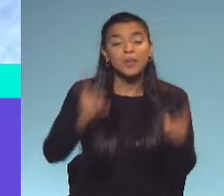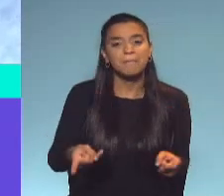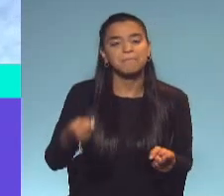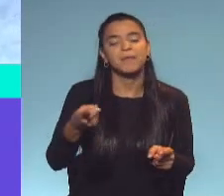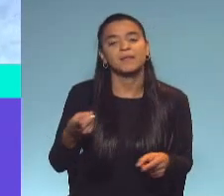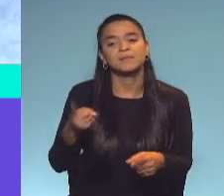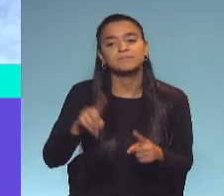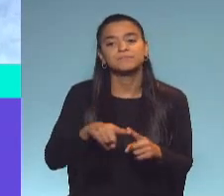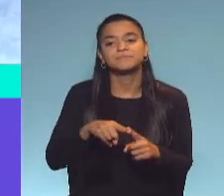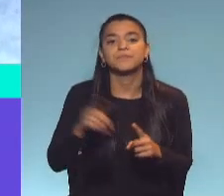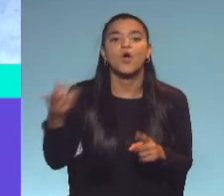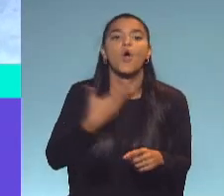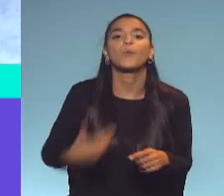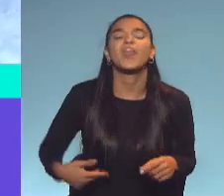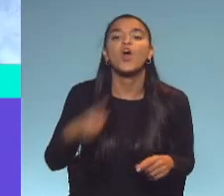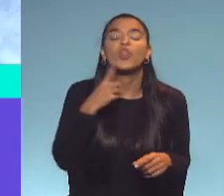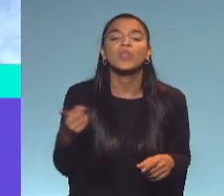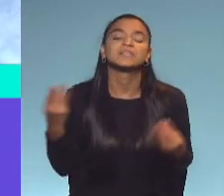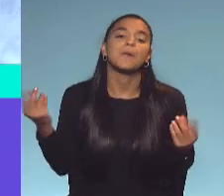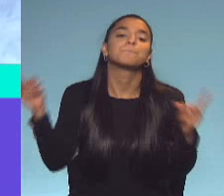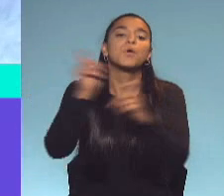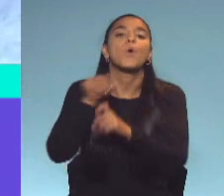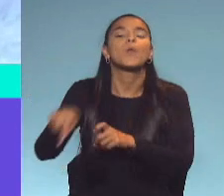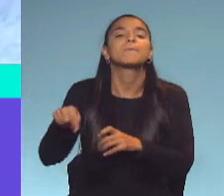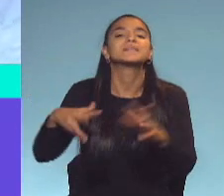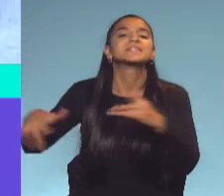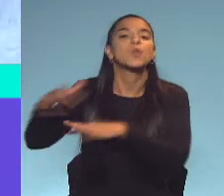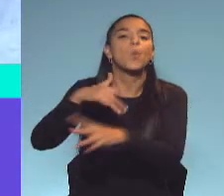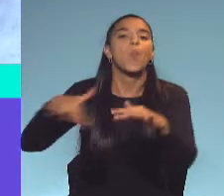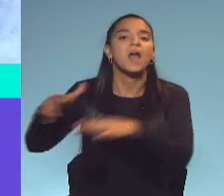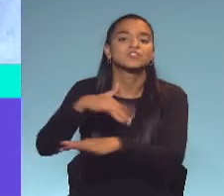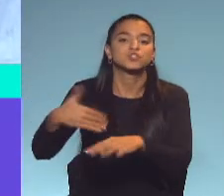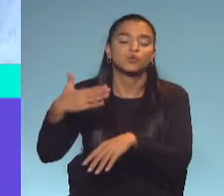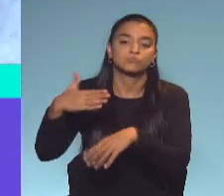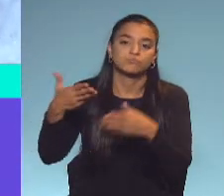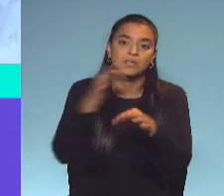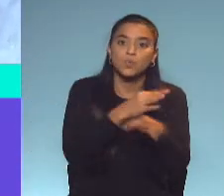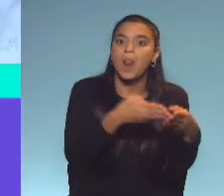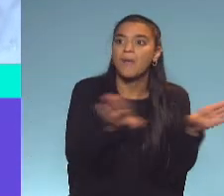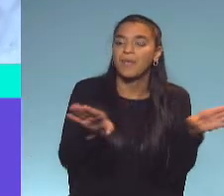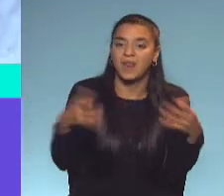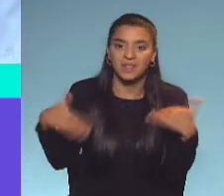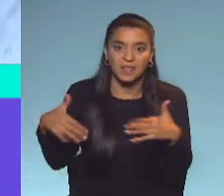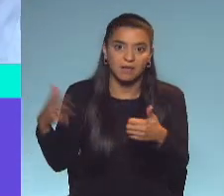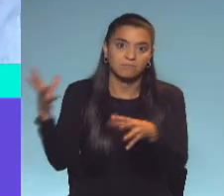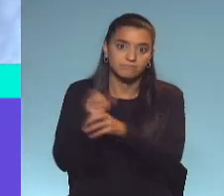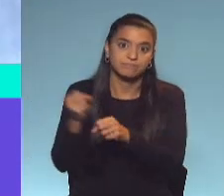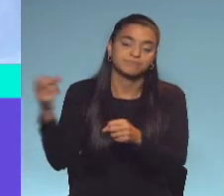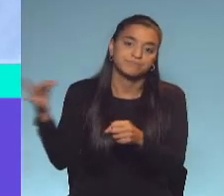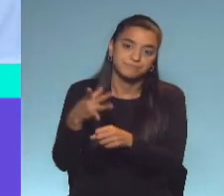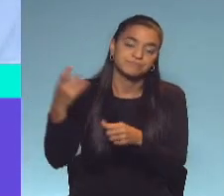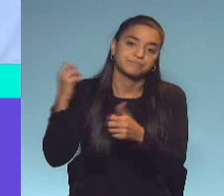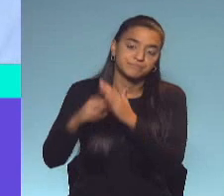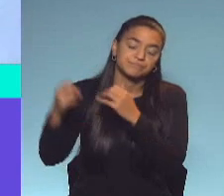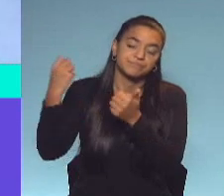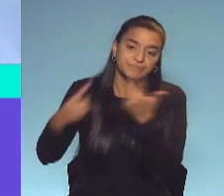argumento que se da desde el otro lado, desde el gobierno, es que el problema está en la circulación que genera la apertura de los colegios. Sí, mira, te voy